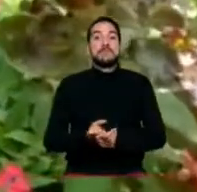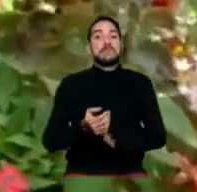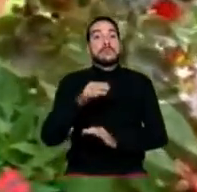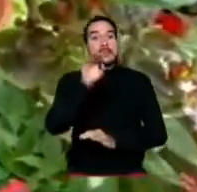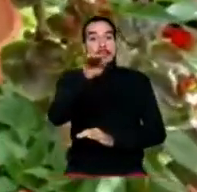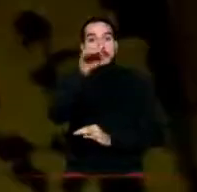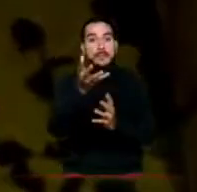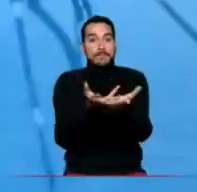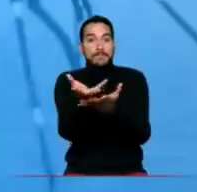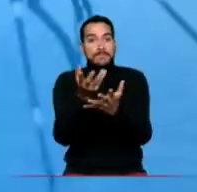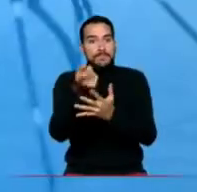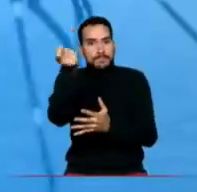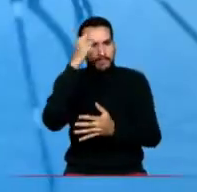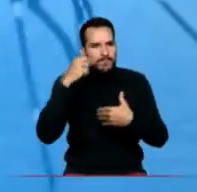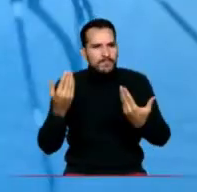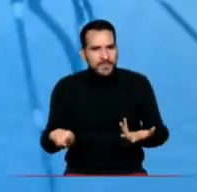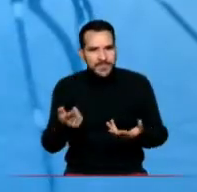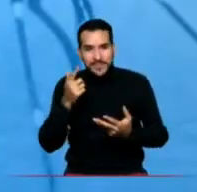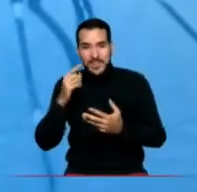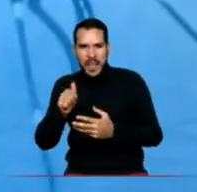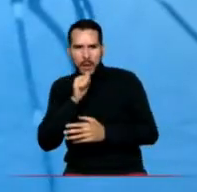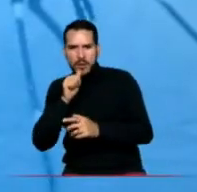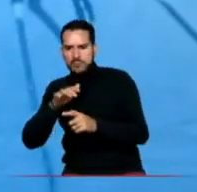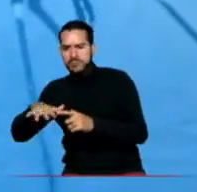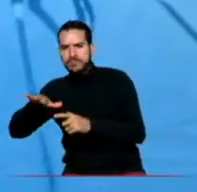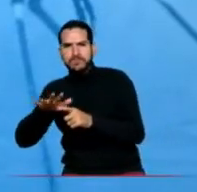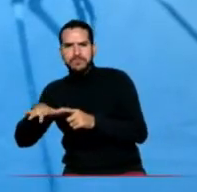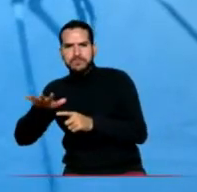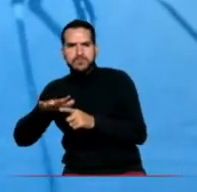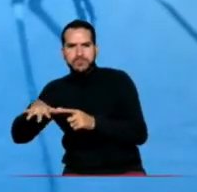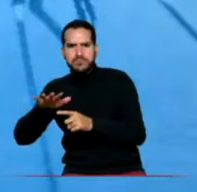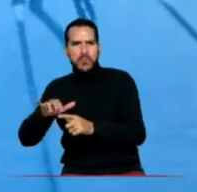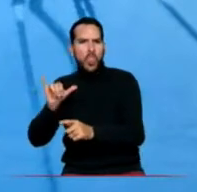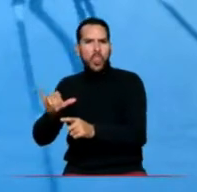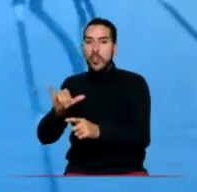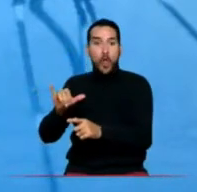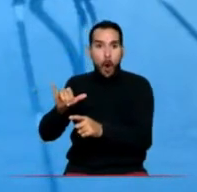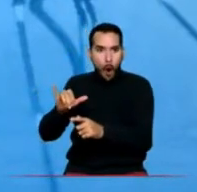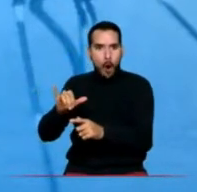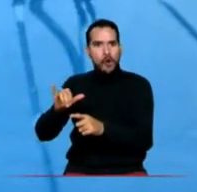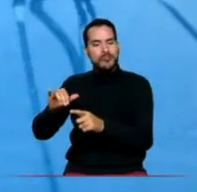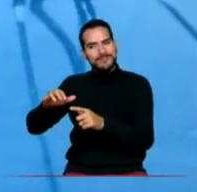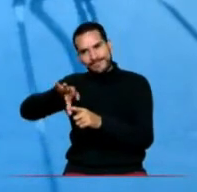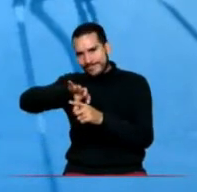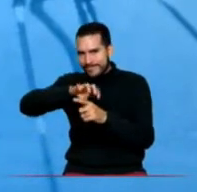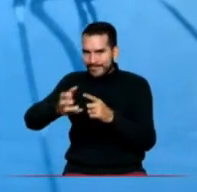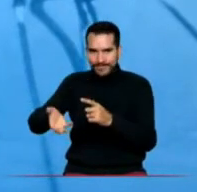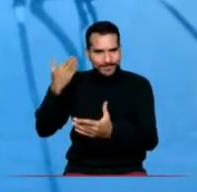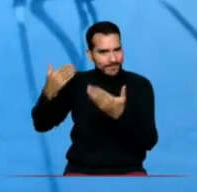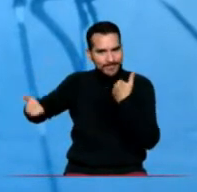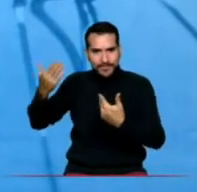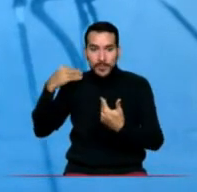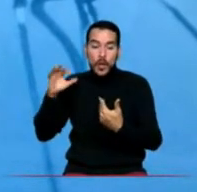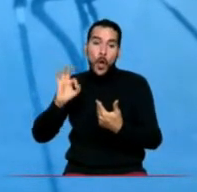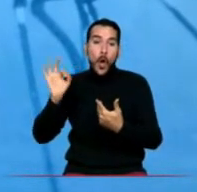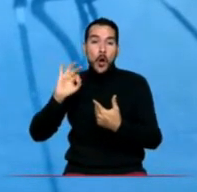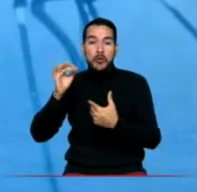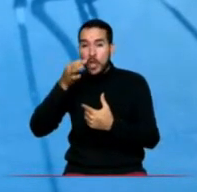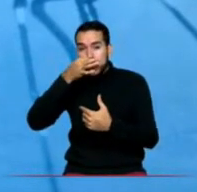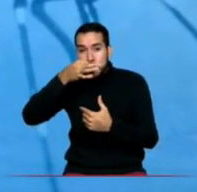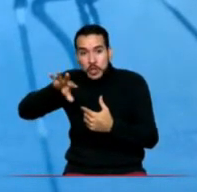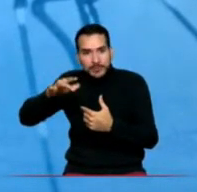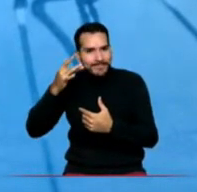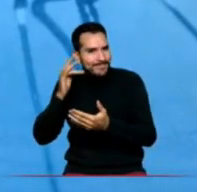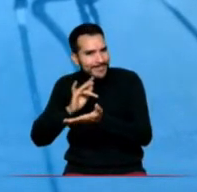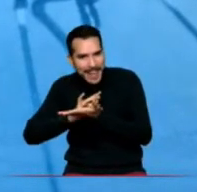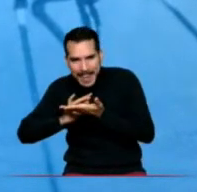recomendaciones. Eliminar criaderos para prevenir el dengue. Limpiar tanques de agua de manera recurrente. No dejar recipientes, llantas ni botellas con